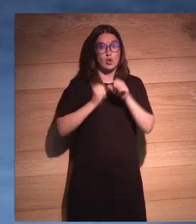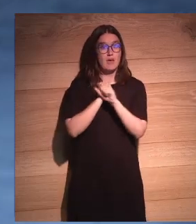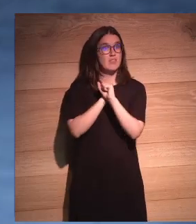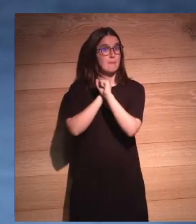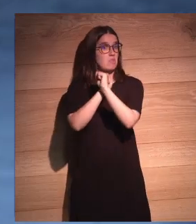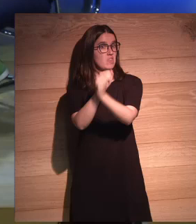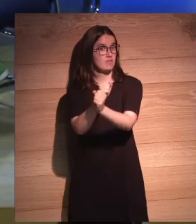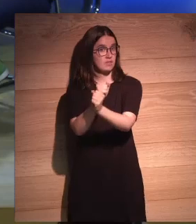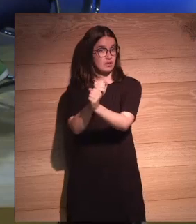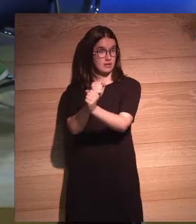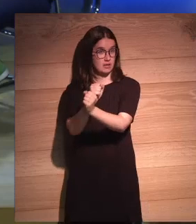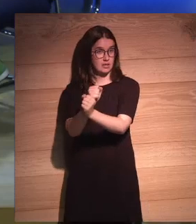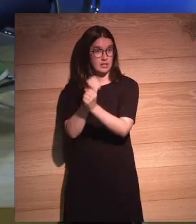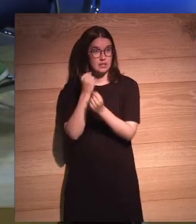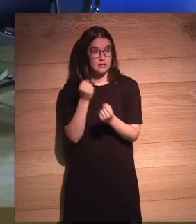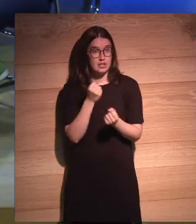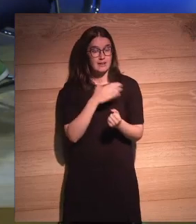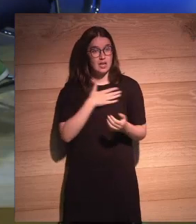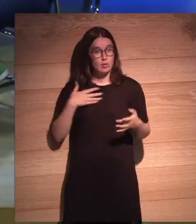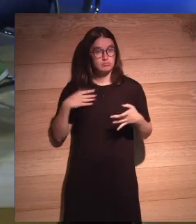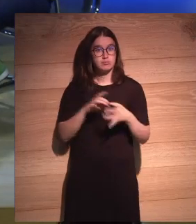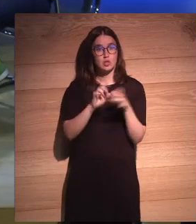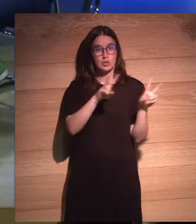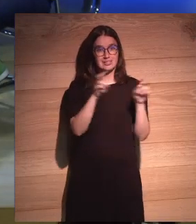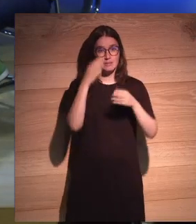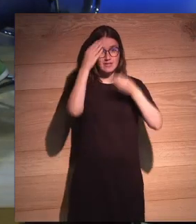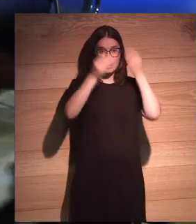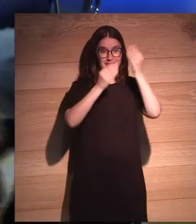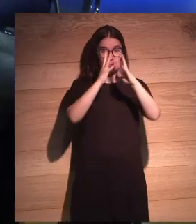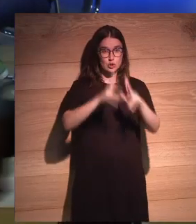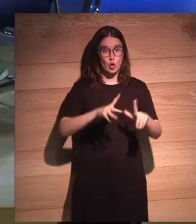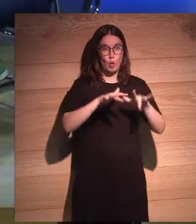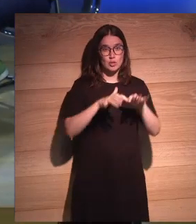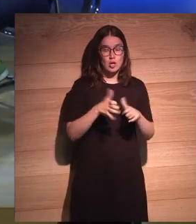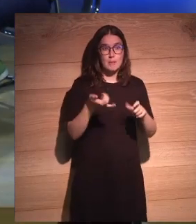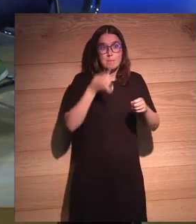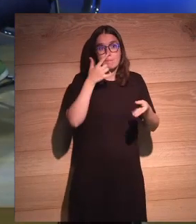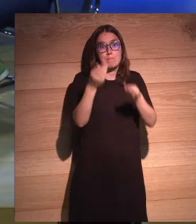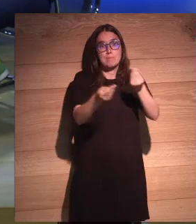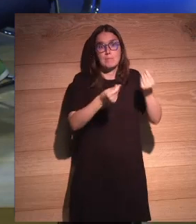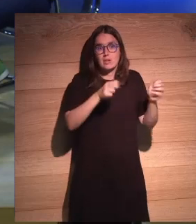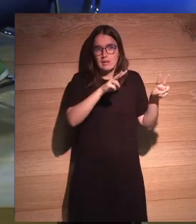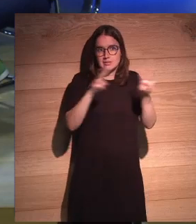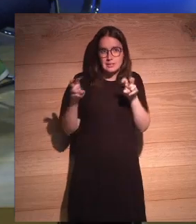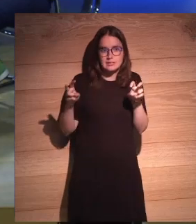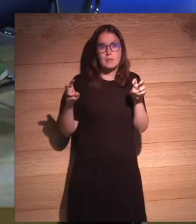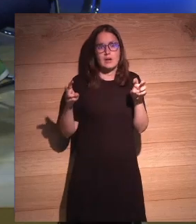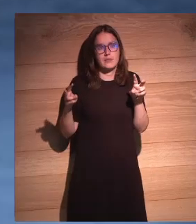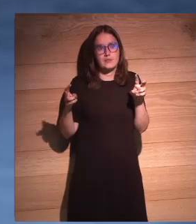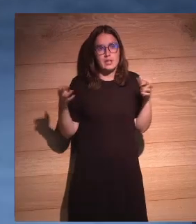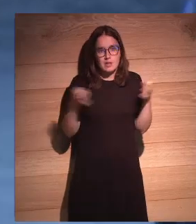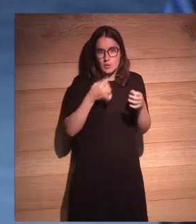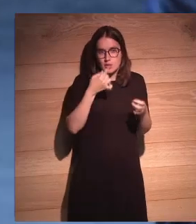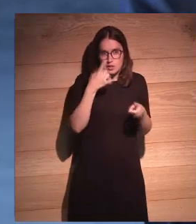dependiente, subsidiaria, etc. Y aquí quiero enlazar con el tema de pensamiento computacional, que parece ser que es el tema donde tendría que